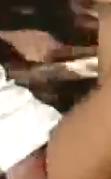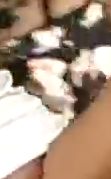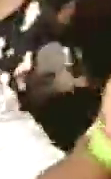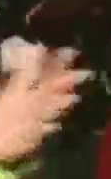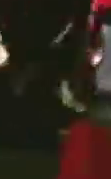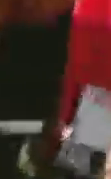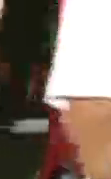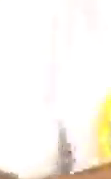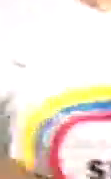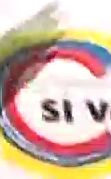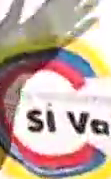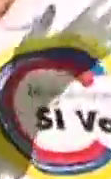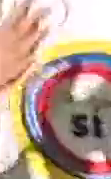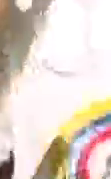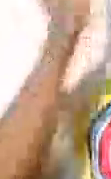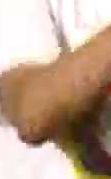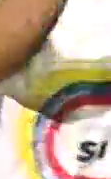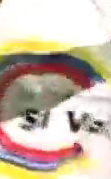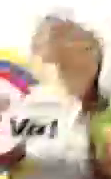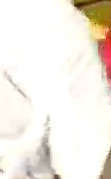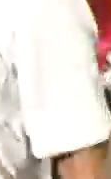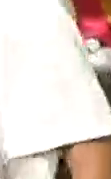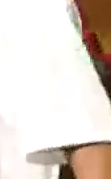mi futuro